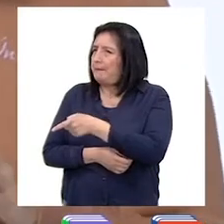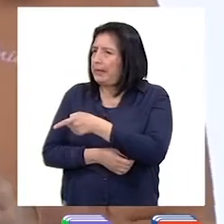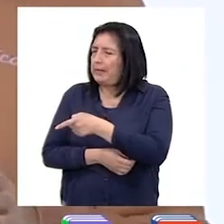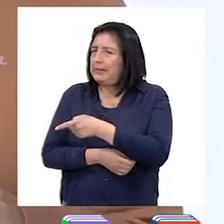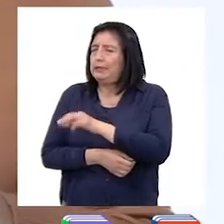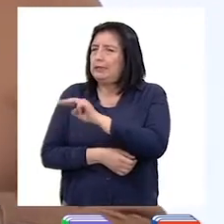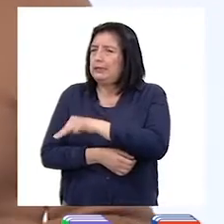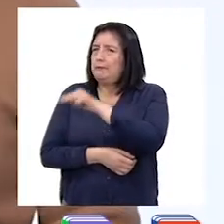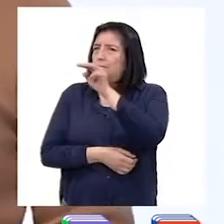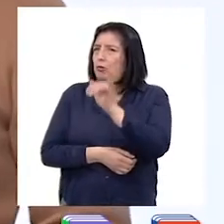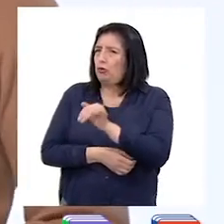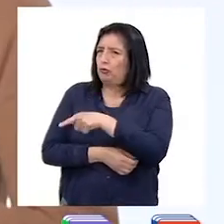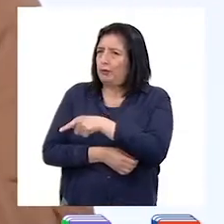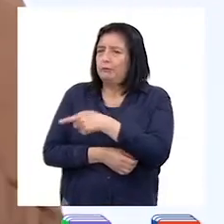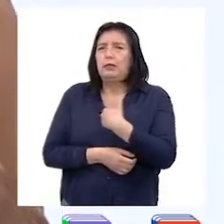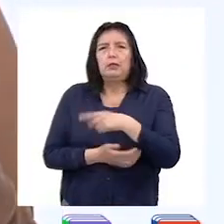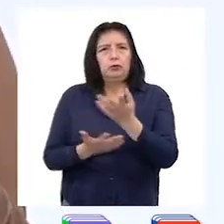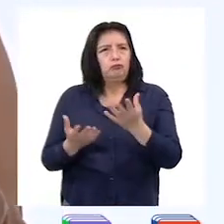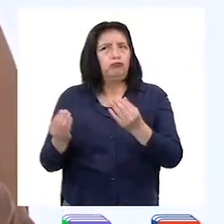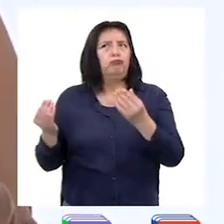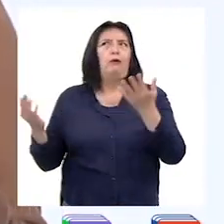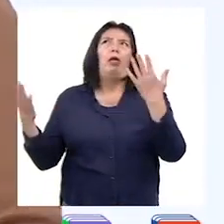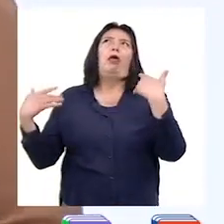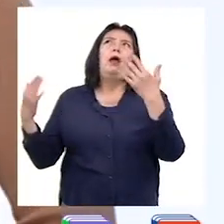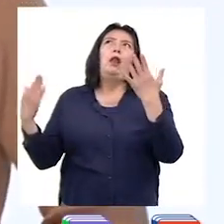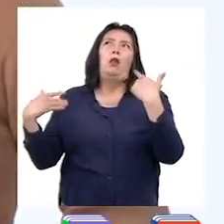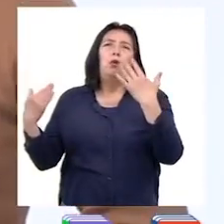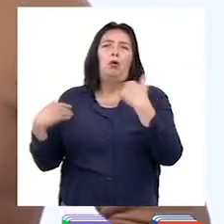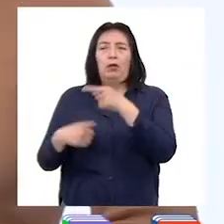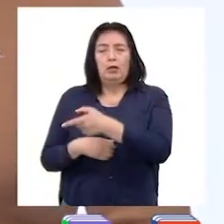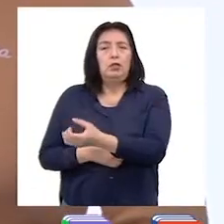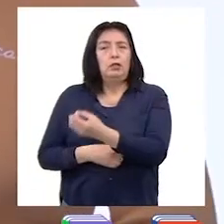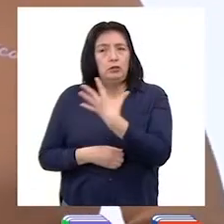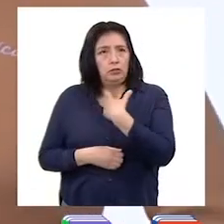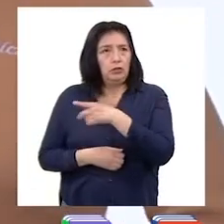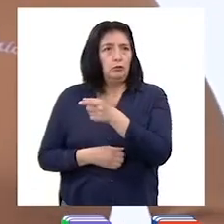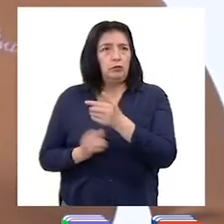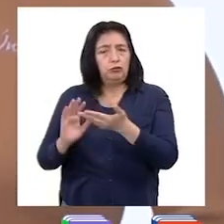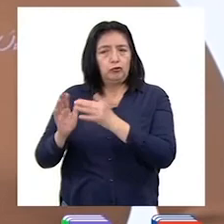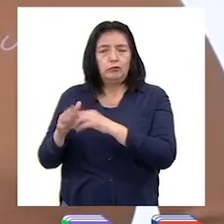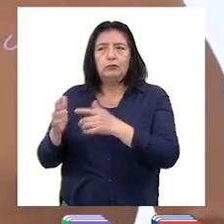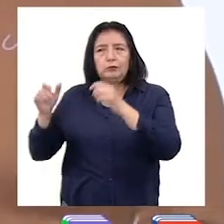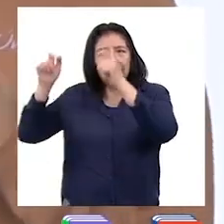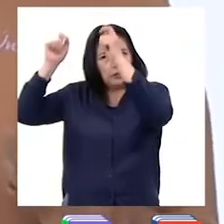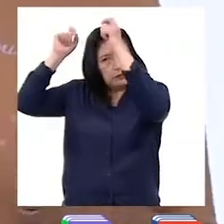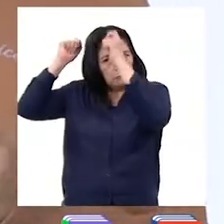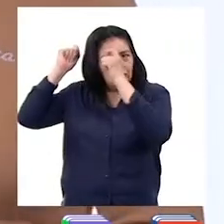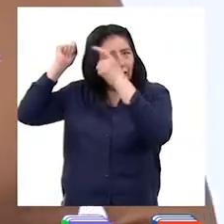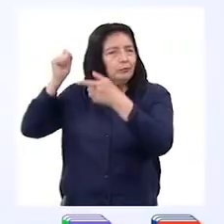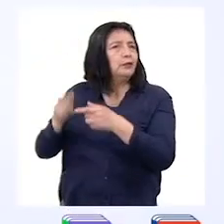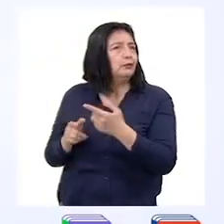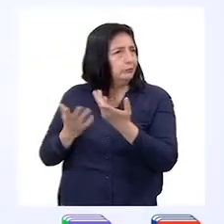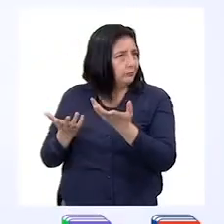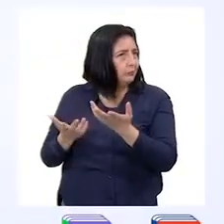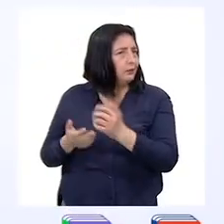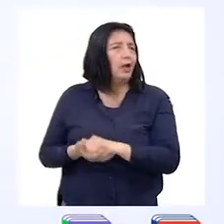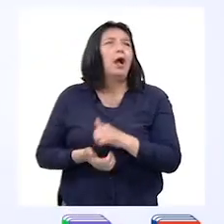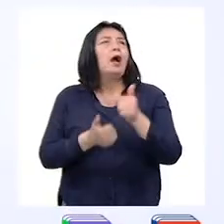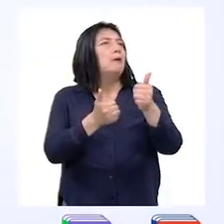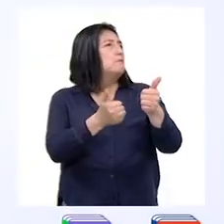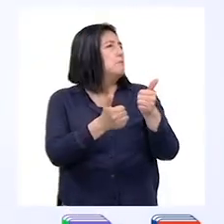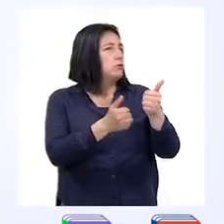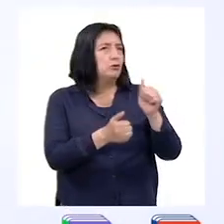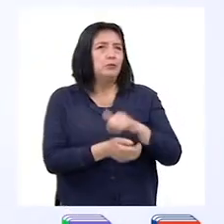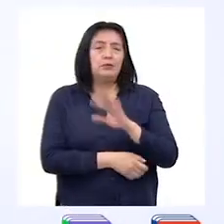es de Moyobamba, donde hace muchísimo calor, contó que en su ciudad fabrican sombreros de paja. Muy